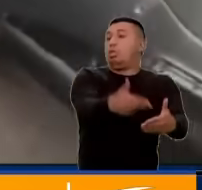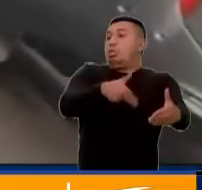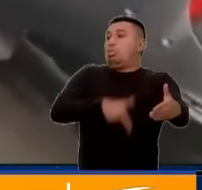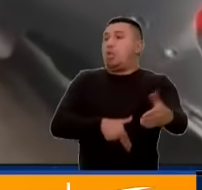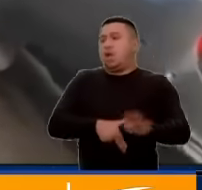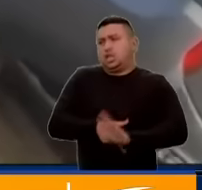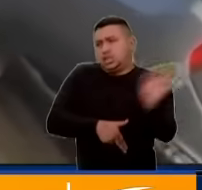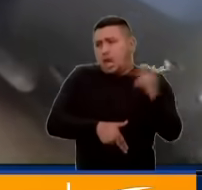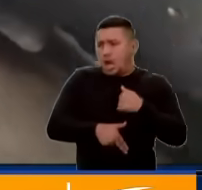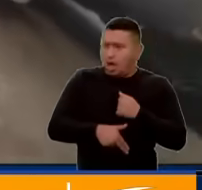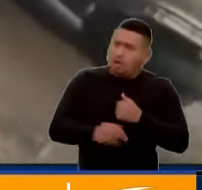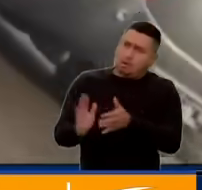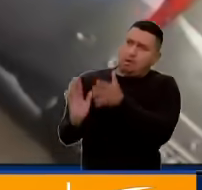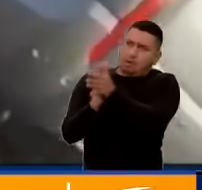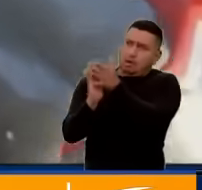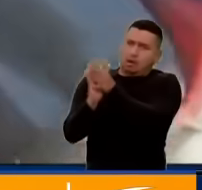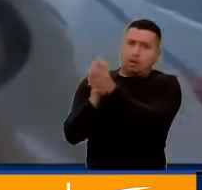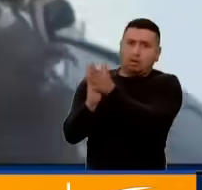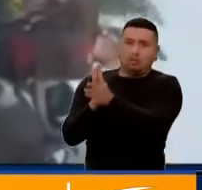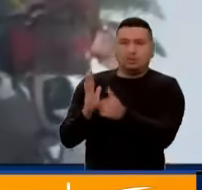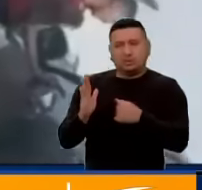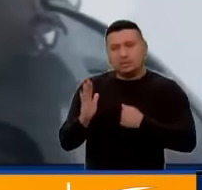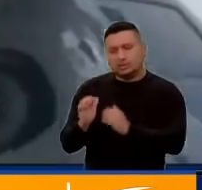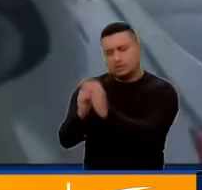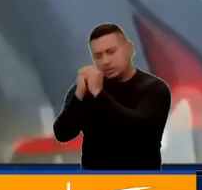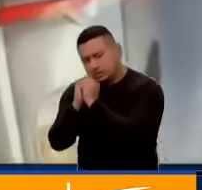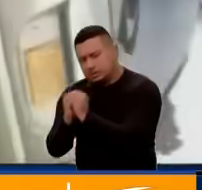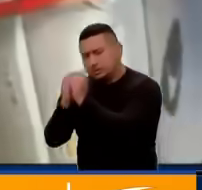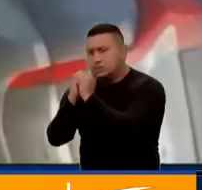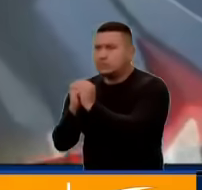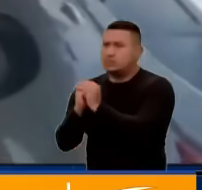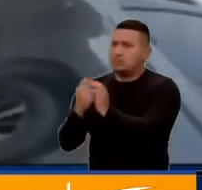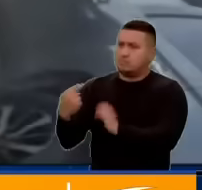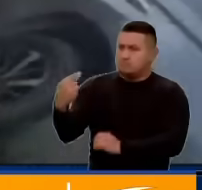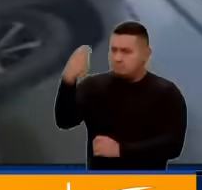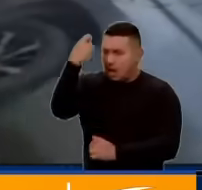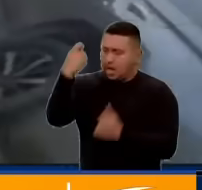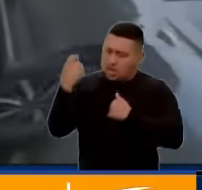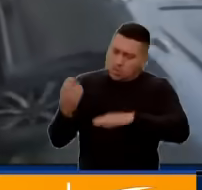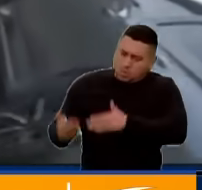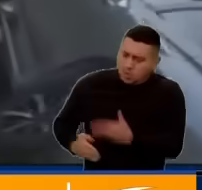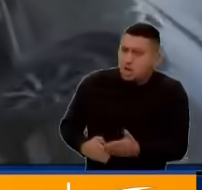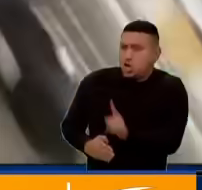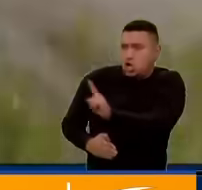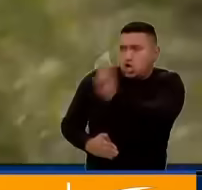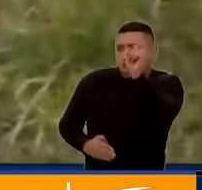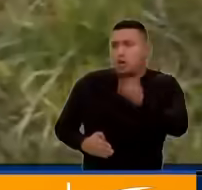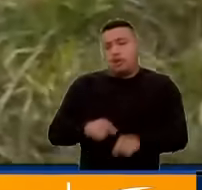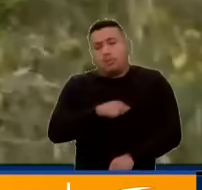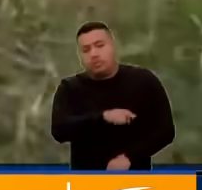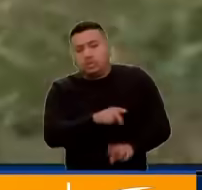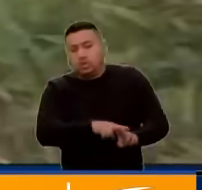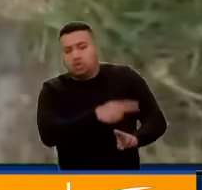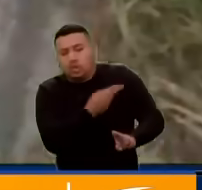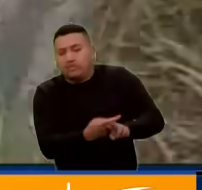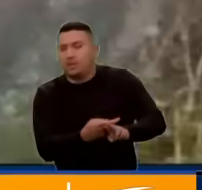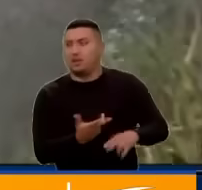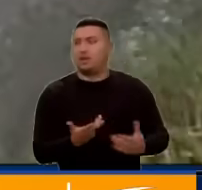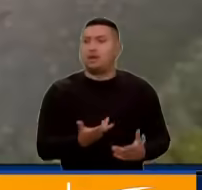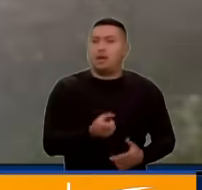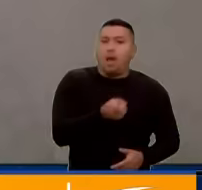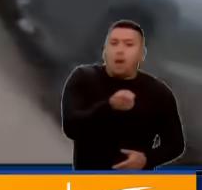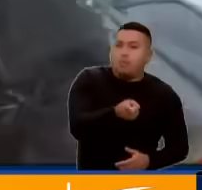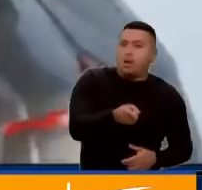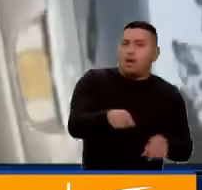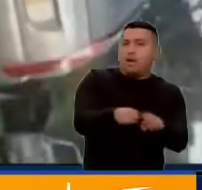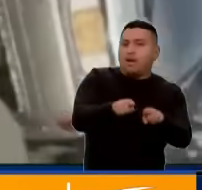les imploré por mi vida, que por favor no me fueran a asesinar, ni a mí, ni a mi sobrina, ni a mi hermana.